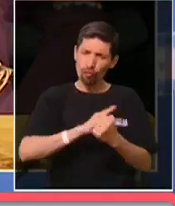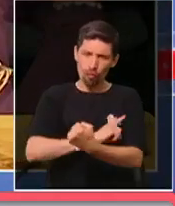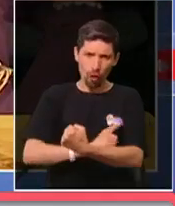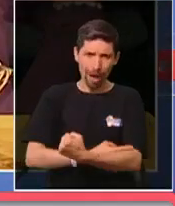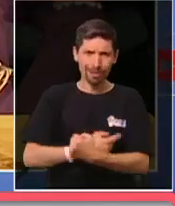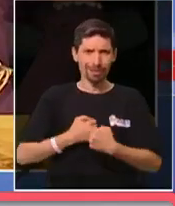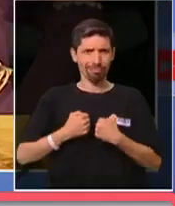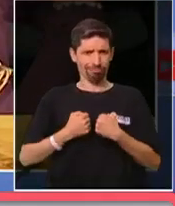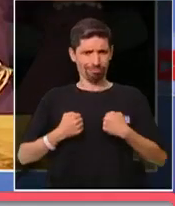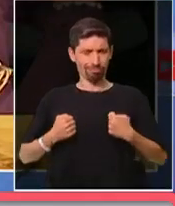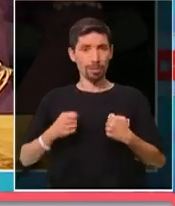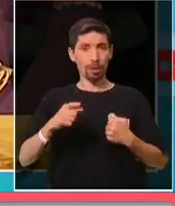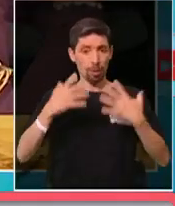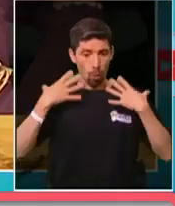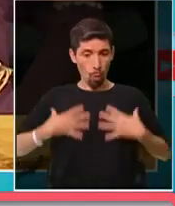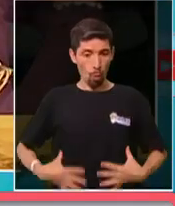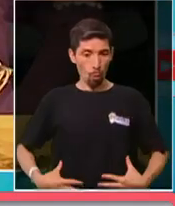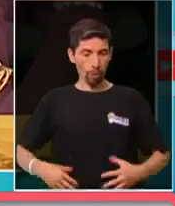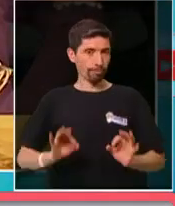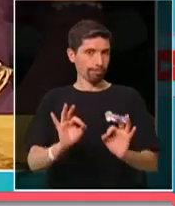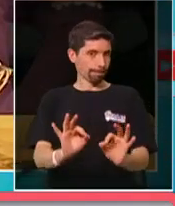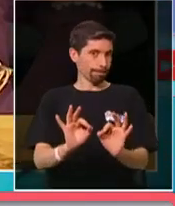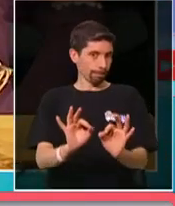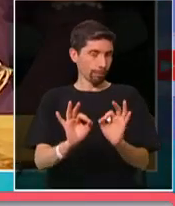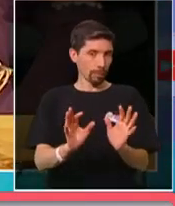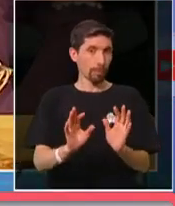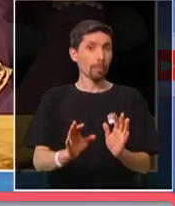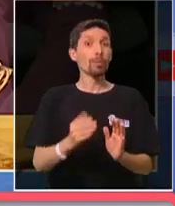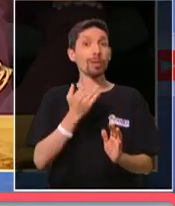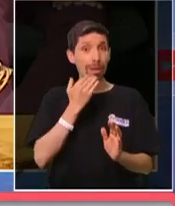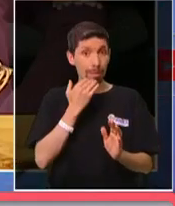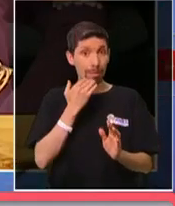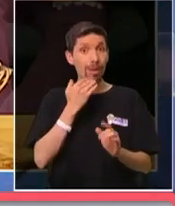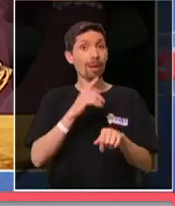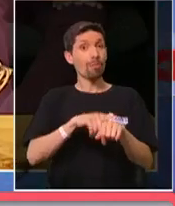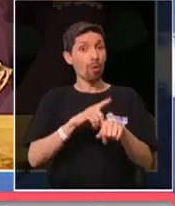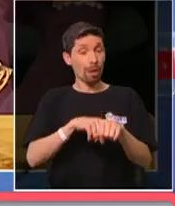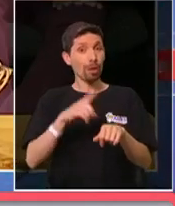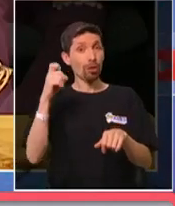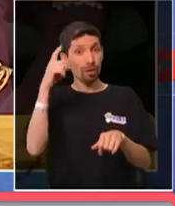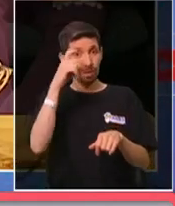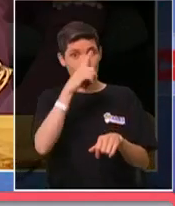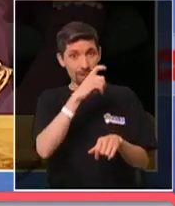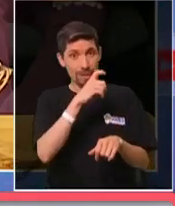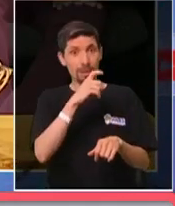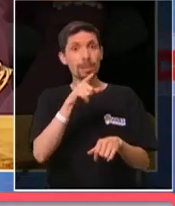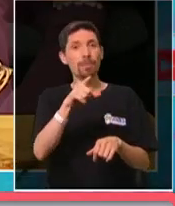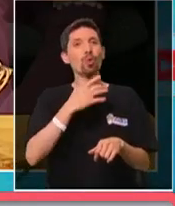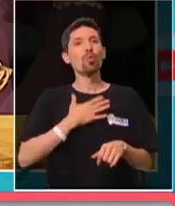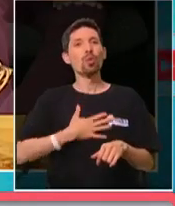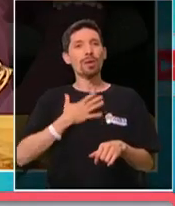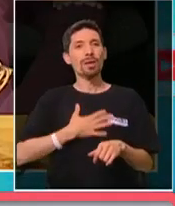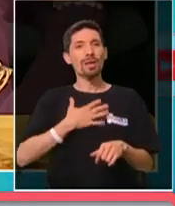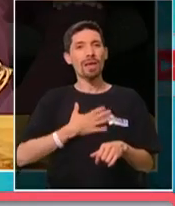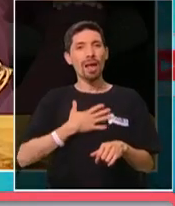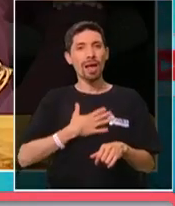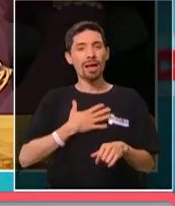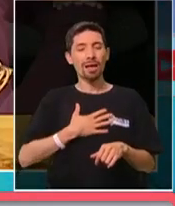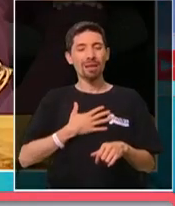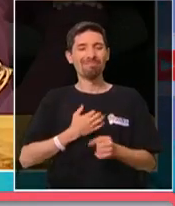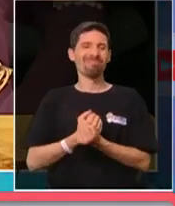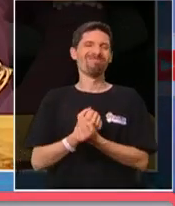una capacidad física excepcional, pero también hay momentos duros, hay momentos donde tú de repente quieres abandonar, sientes